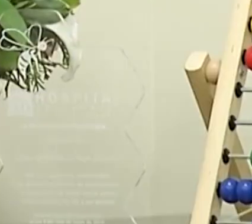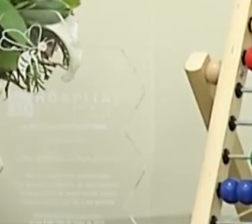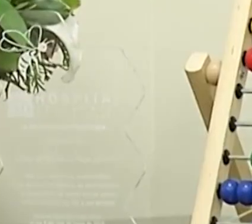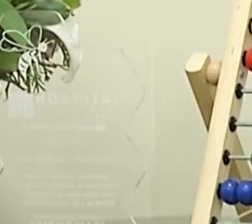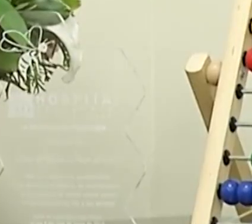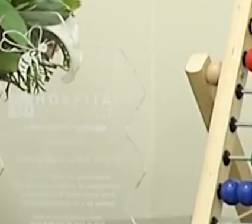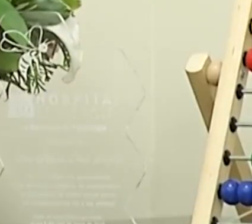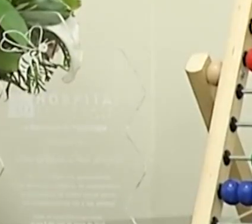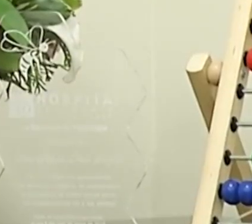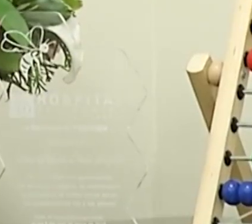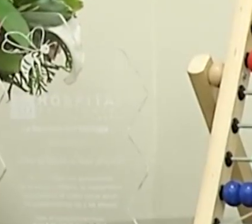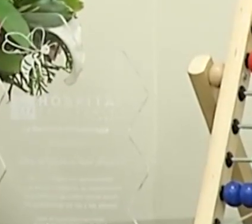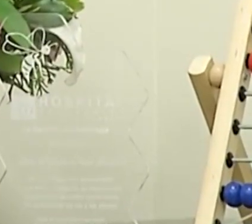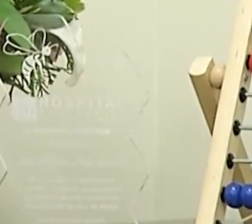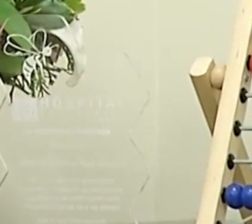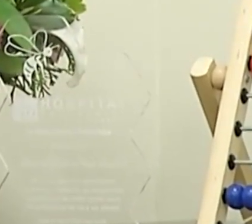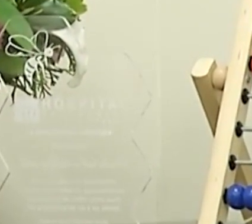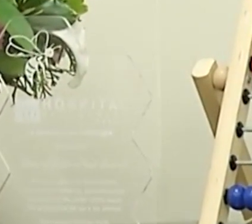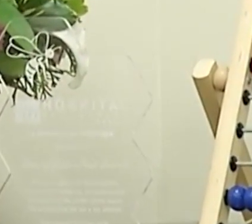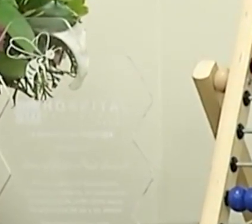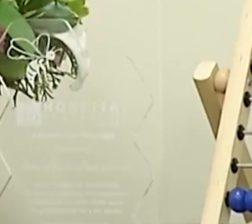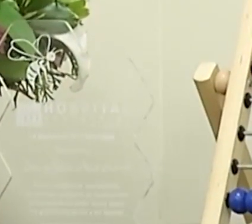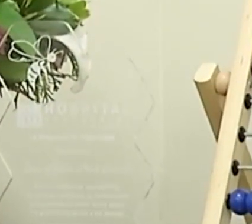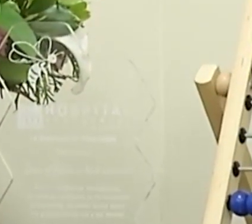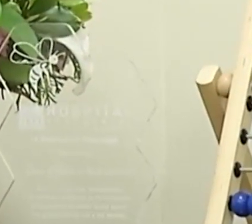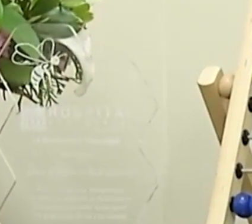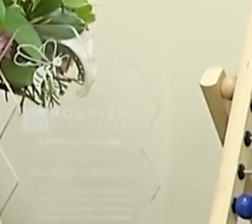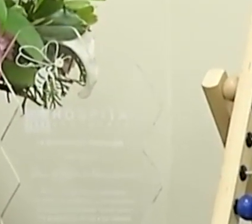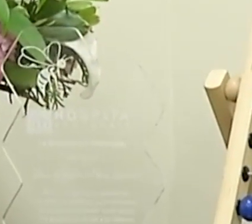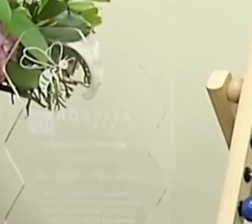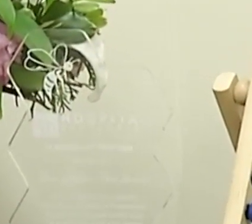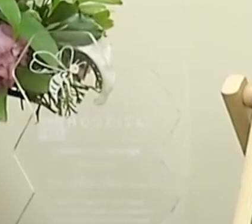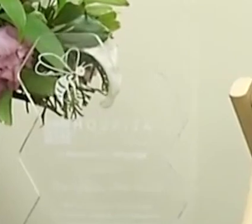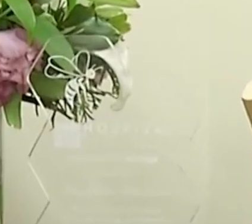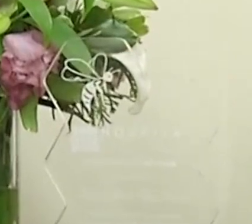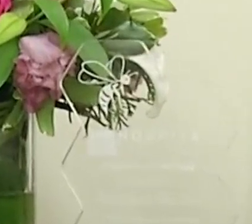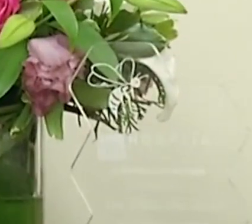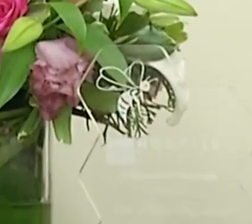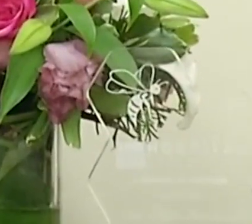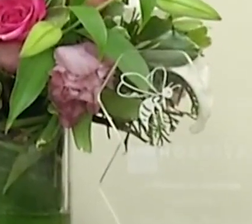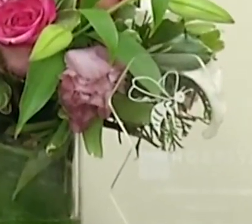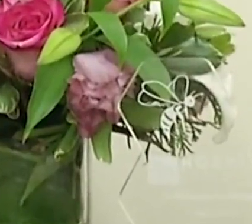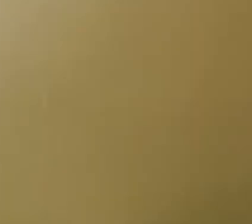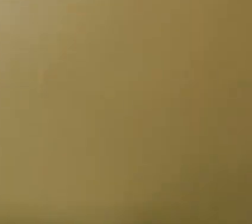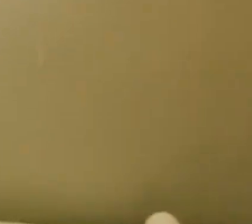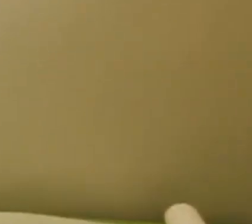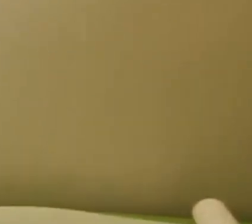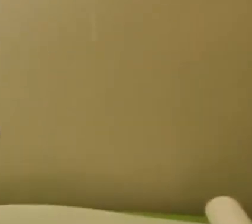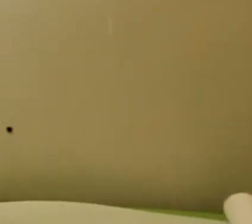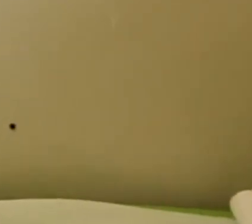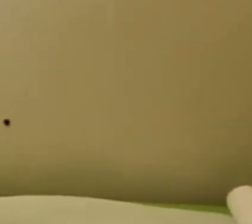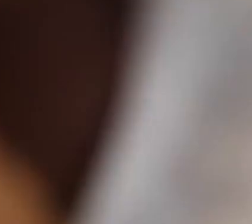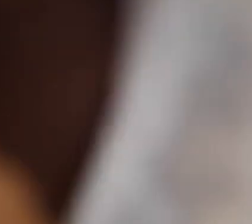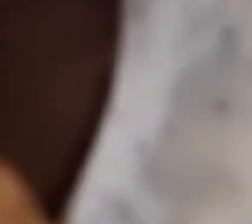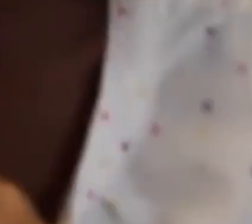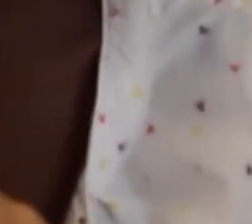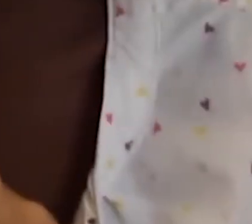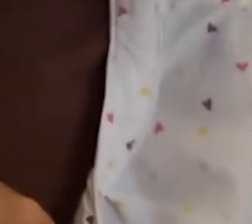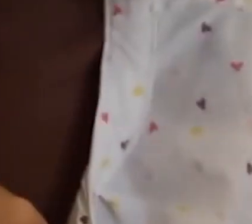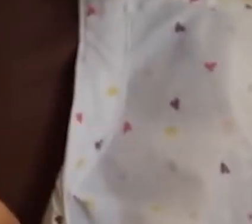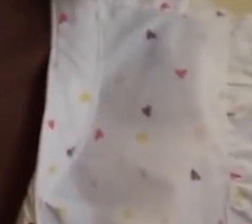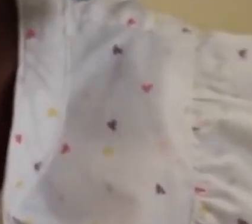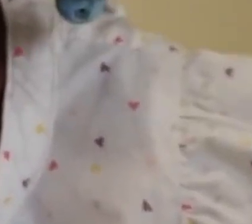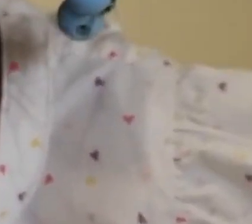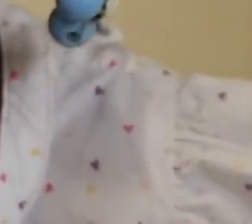gente. Este es un gobierno que se ha enfocado también en los profesionales de la salud, en garantizar espacios